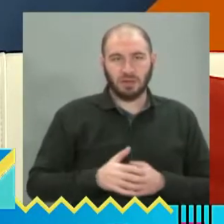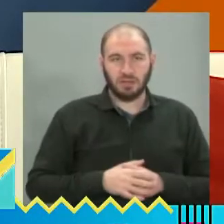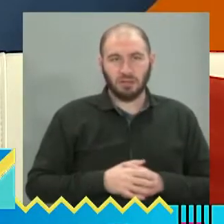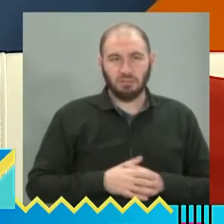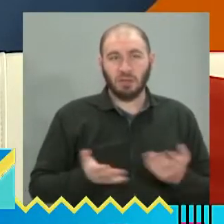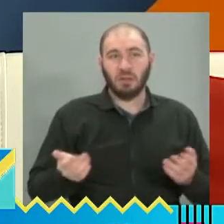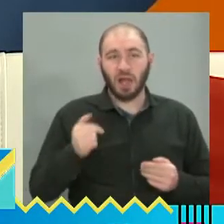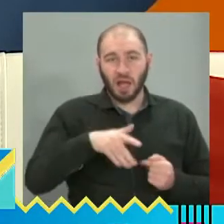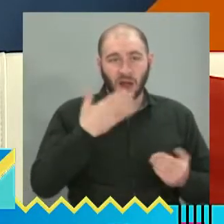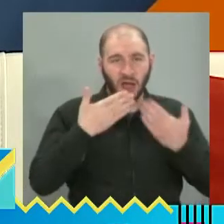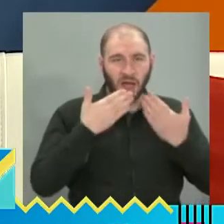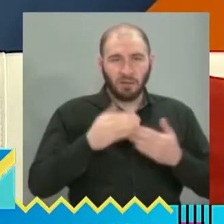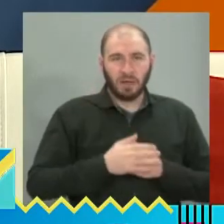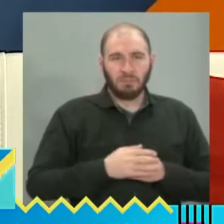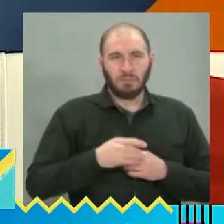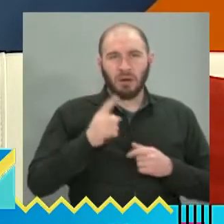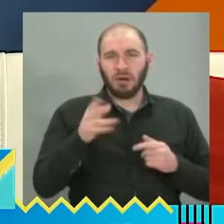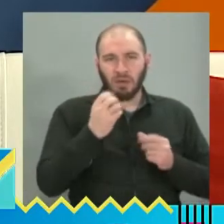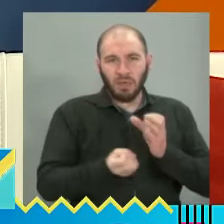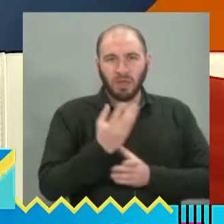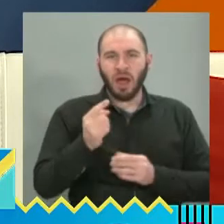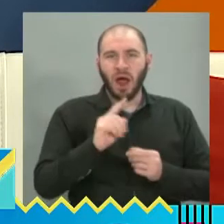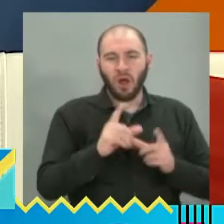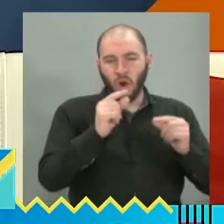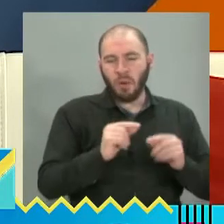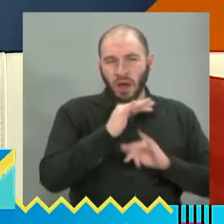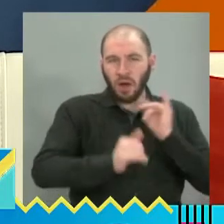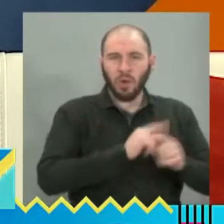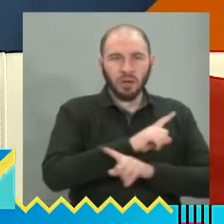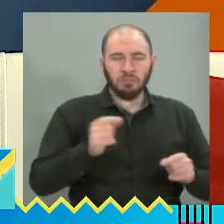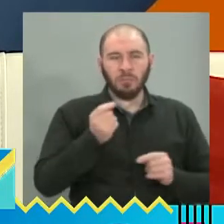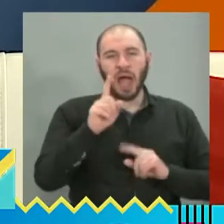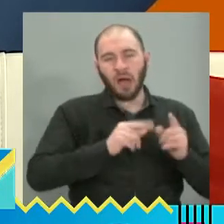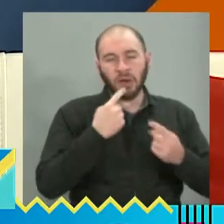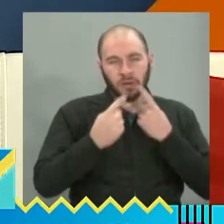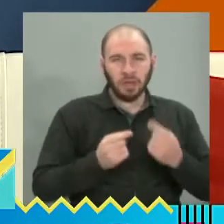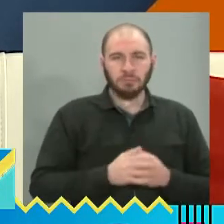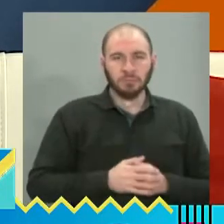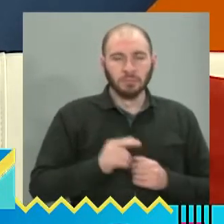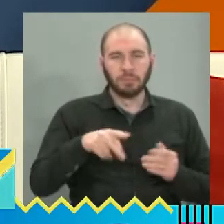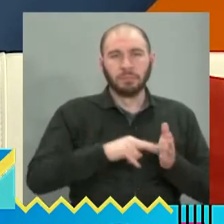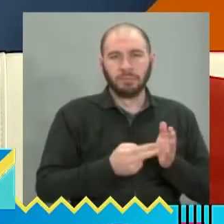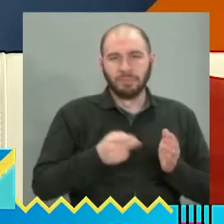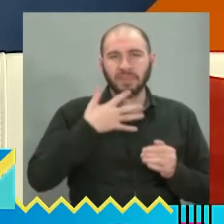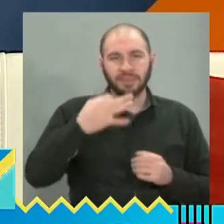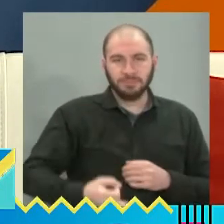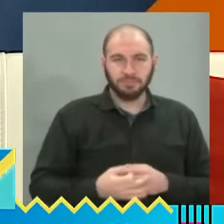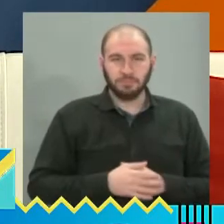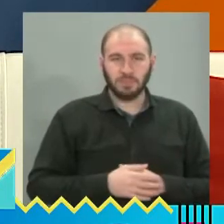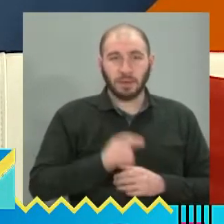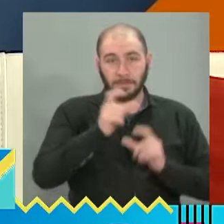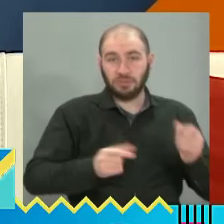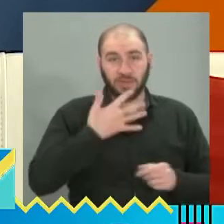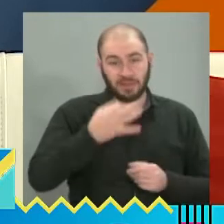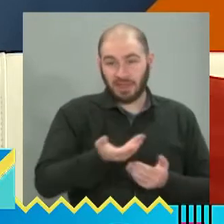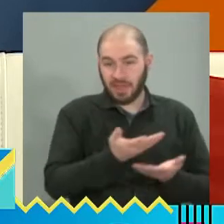bueno, esto que estamos hablando, fíjate todo lo que surge, no hablamos de números. Independientemente de algunas encuestas, surge de una problemática real, en personas